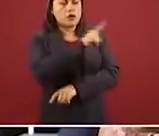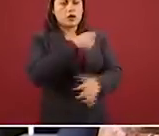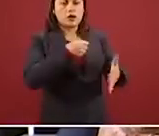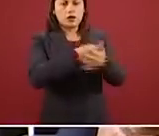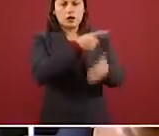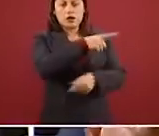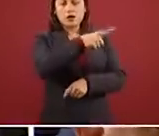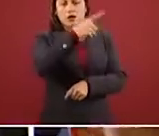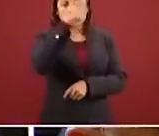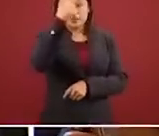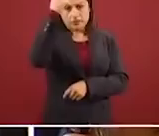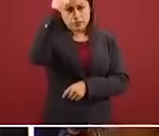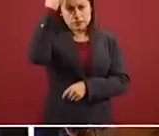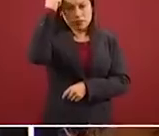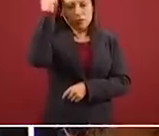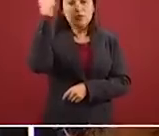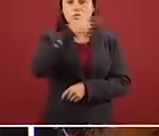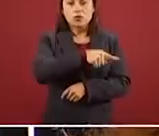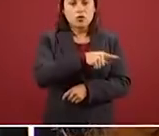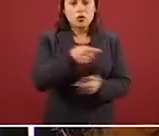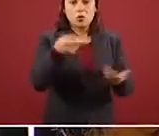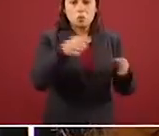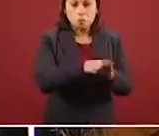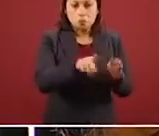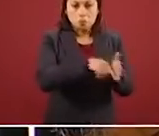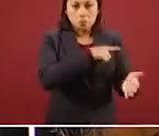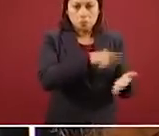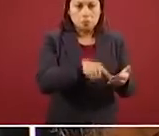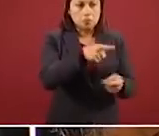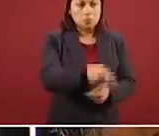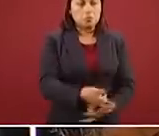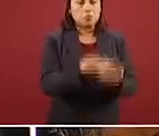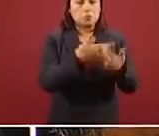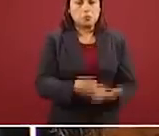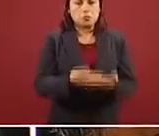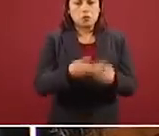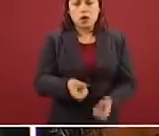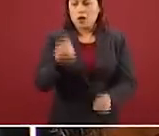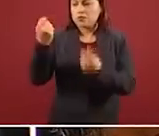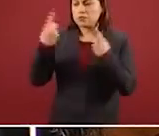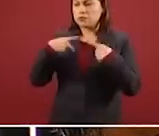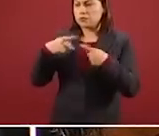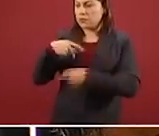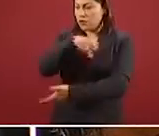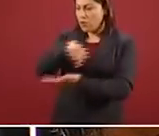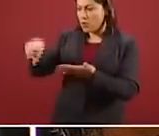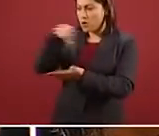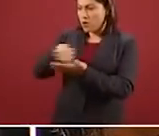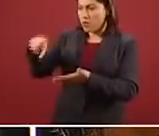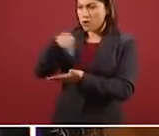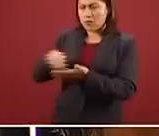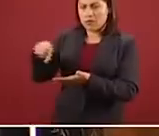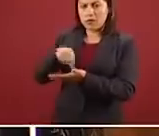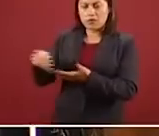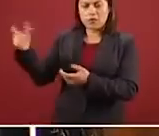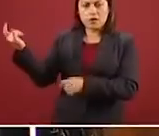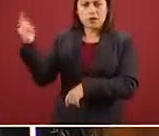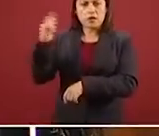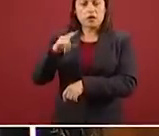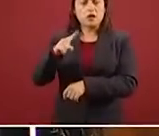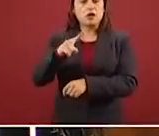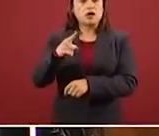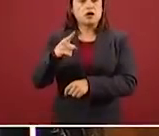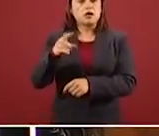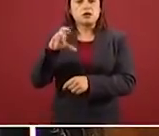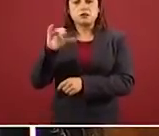está recibiendo dinero, se está pagando y se está haciendo un muy buen negocio, no se está contratando deuda pública y se están dando rendimientos